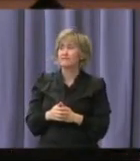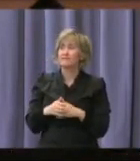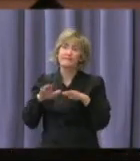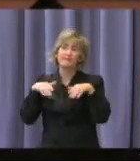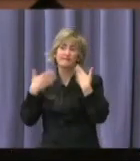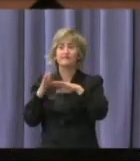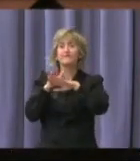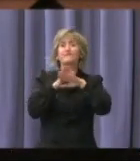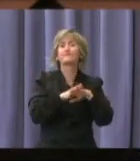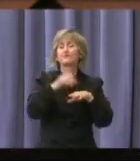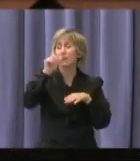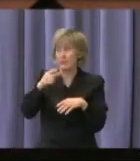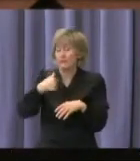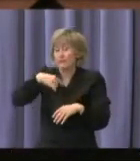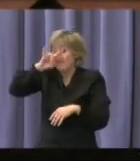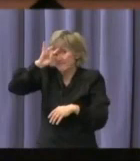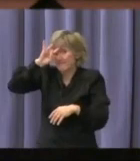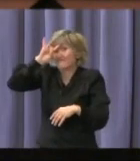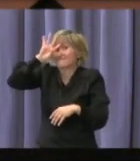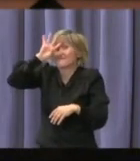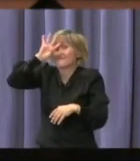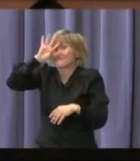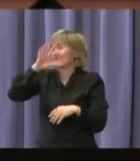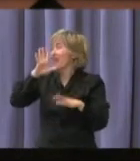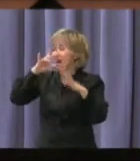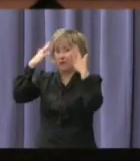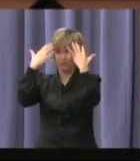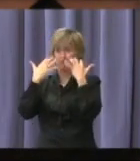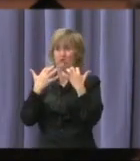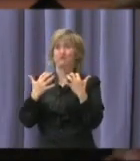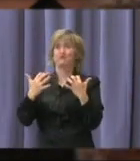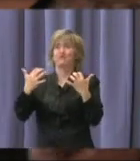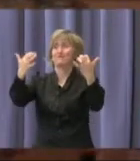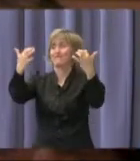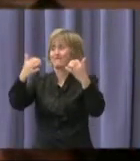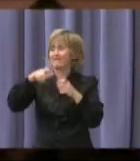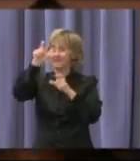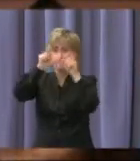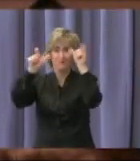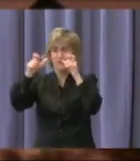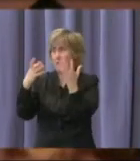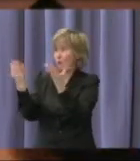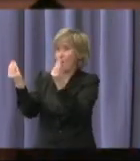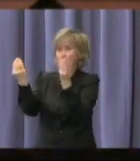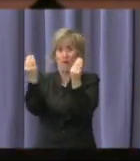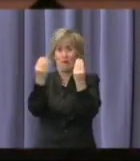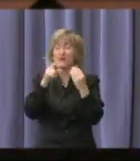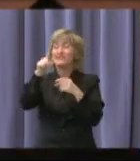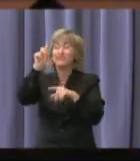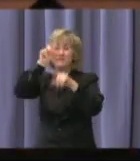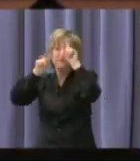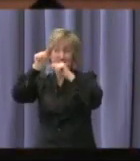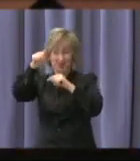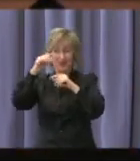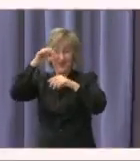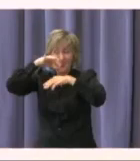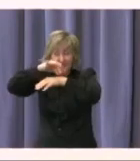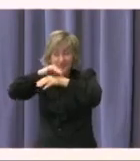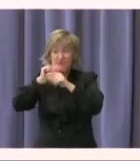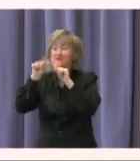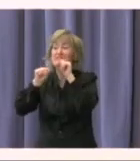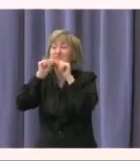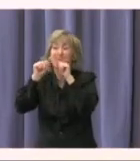no cabe en mi asombro esta aula tan grandísima, tan llena de gente, superando el coronavirus y